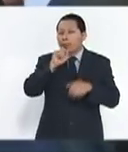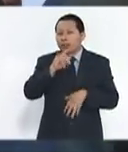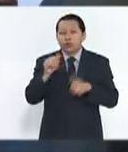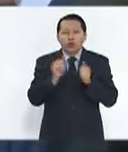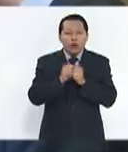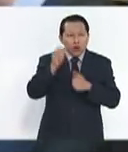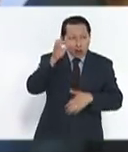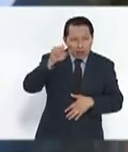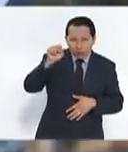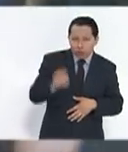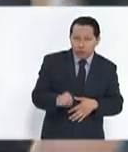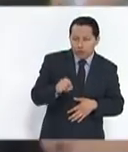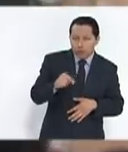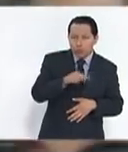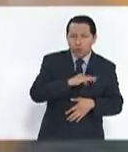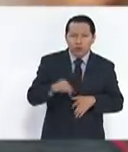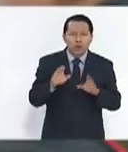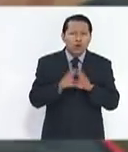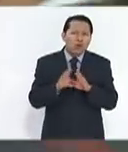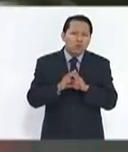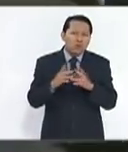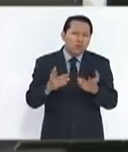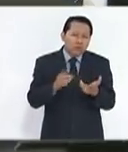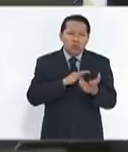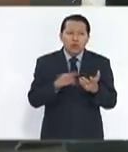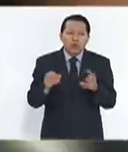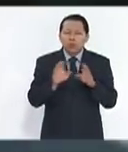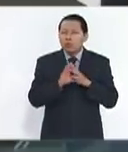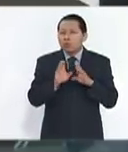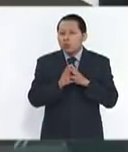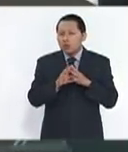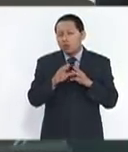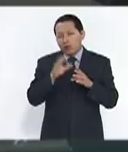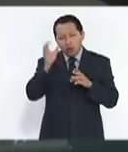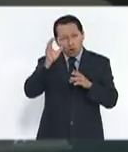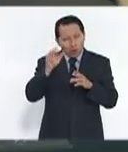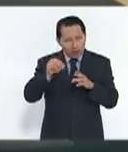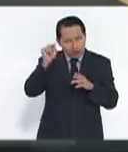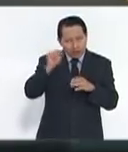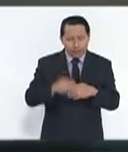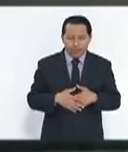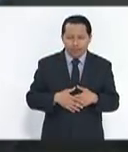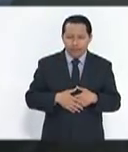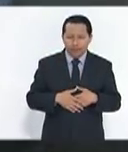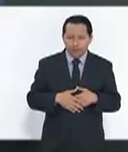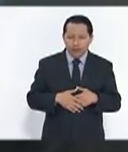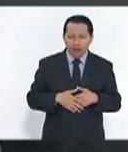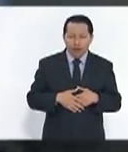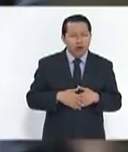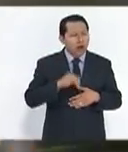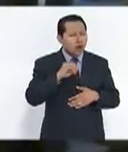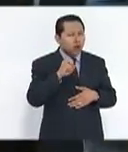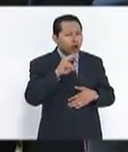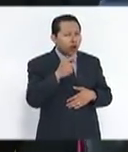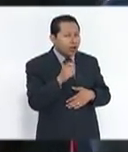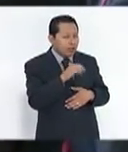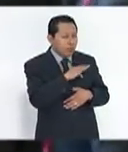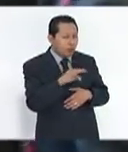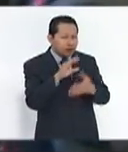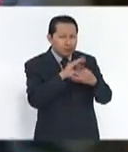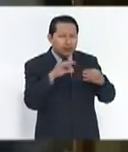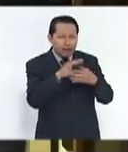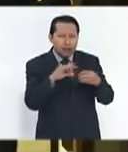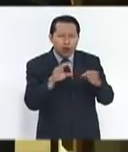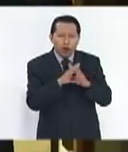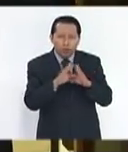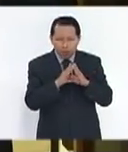Corea del Sur para, pues de alguna manera, contener a Corea del Norte. Jorge, explícanos, ¿cómo a pesar de las